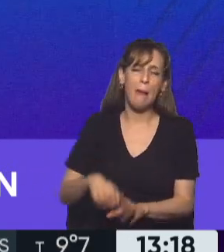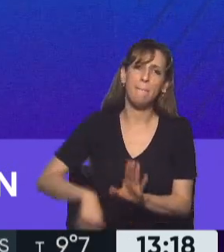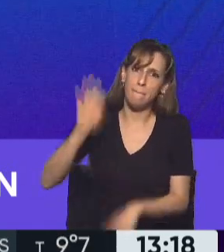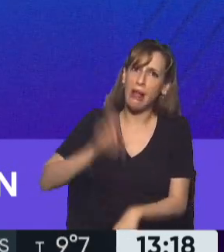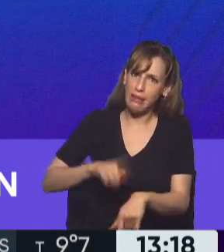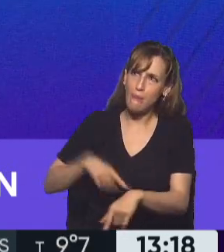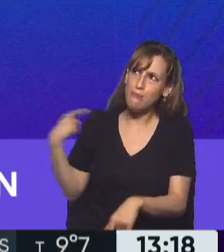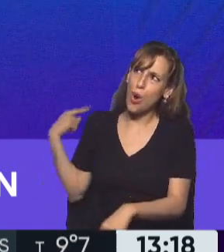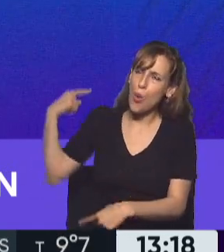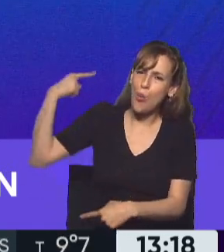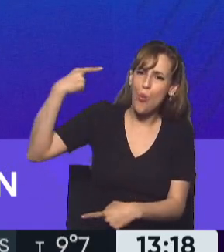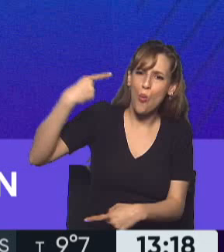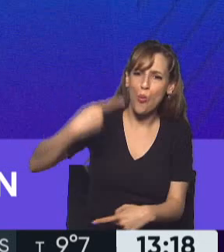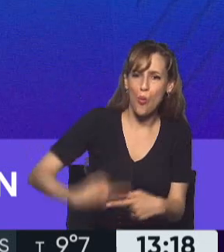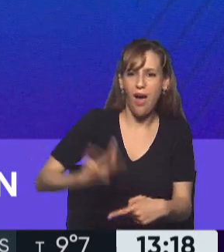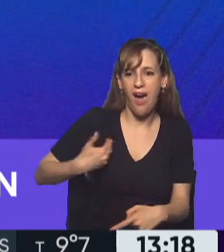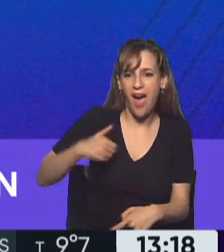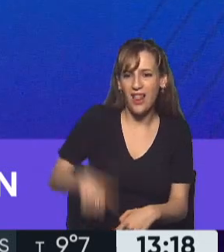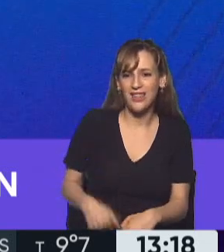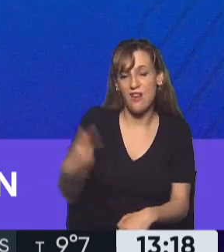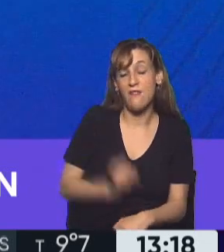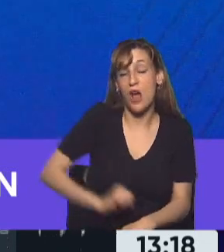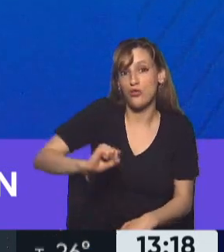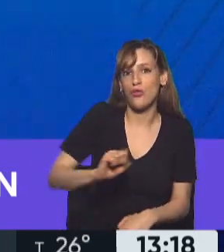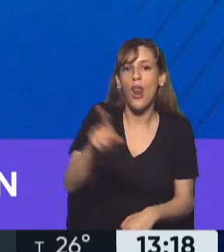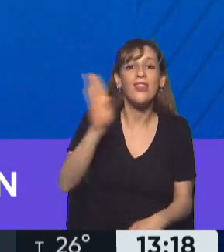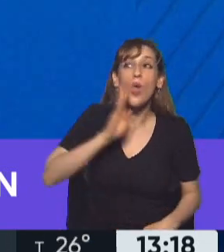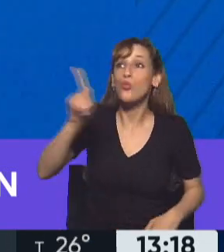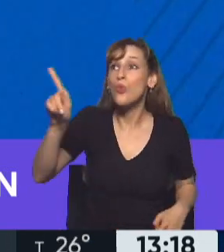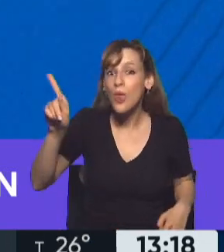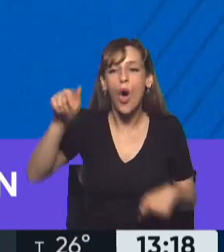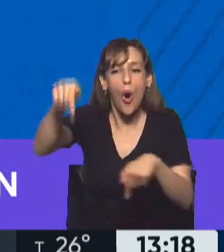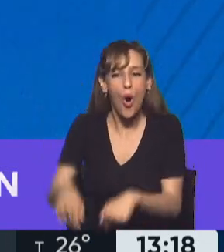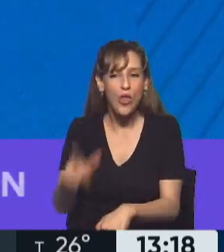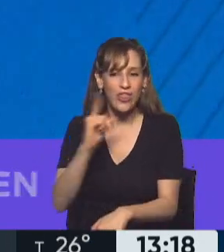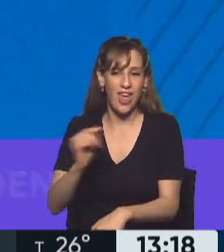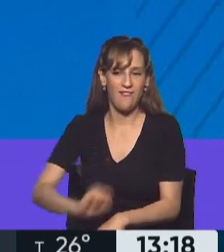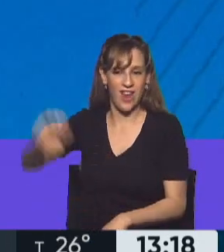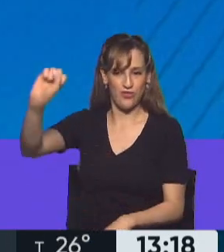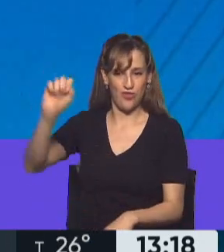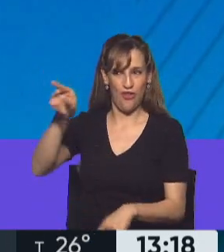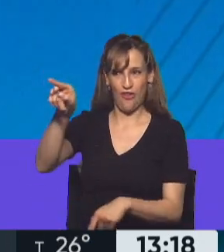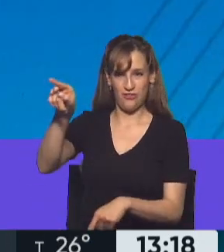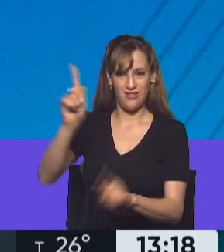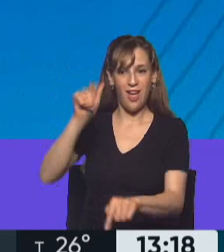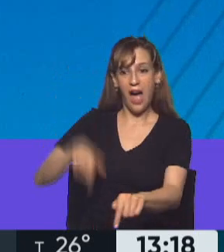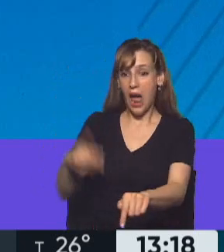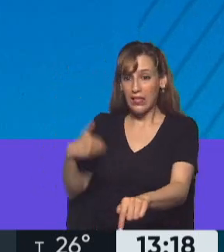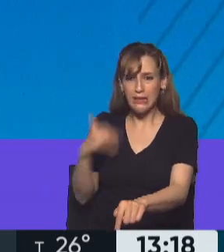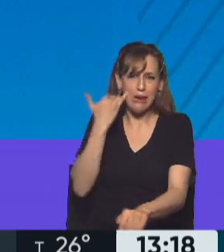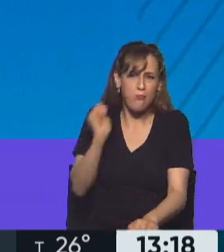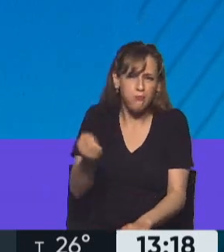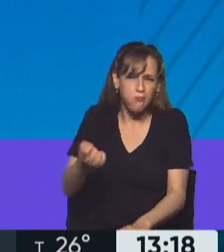problema que lleva más tiempo en Argentina. Para Estados Unidos es un problema de la actualidad. Y cuando eso ocurre, cuando de repente hay un dato de inflación